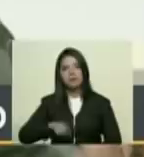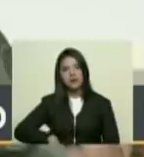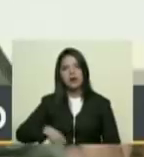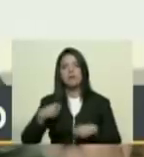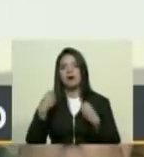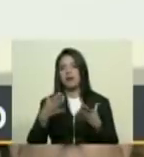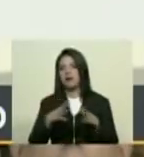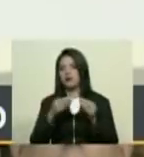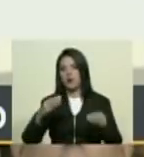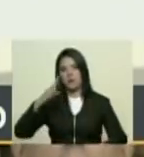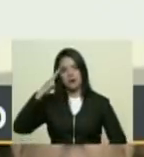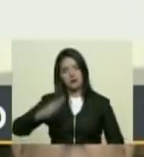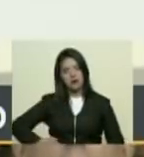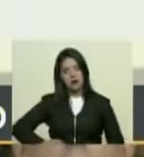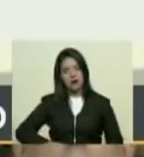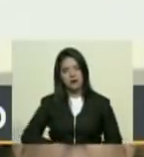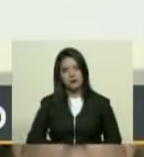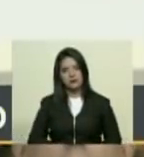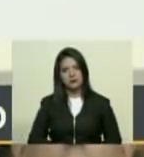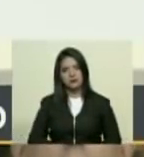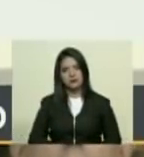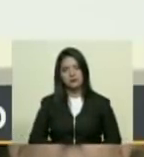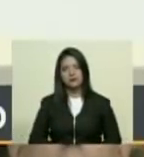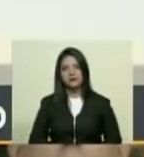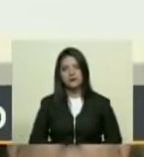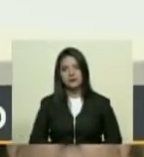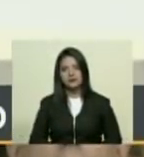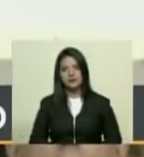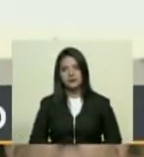las unidades militares.